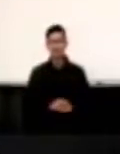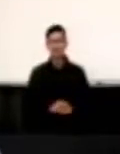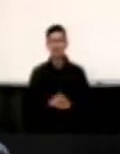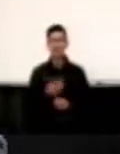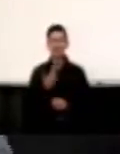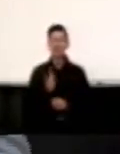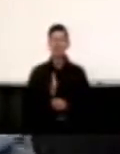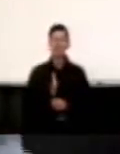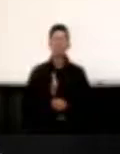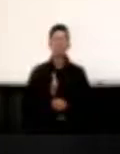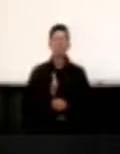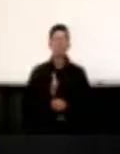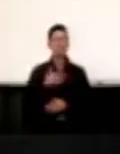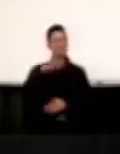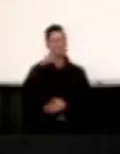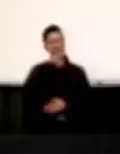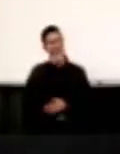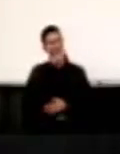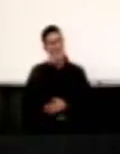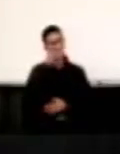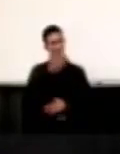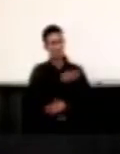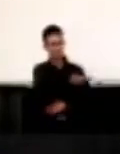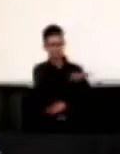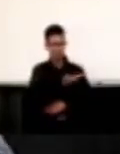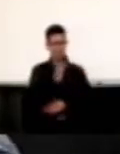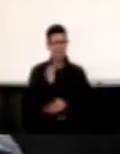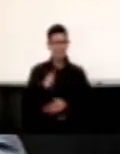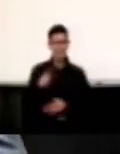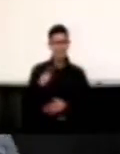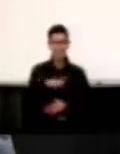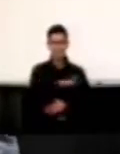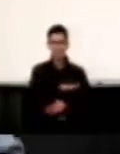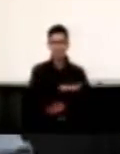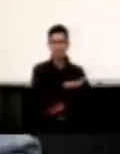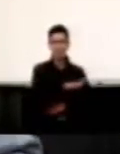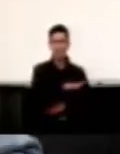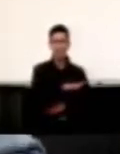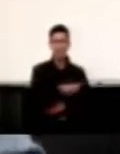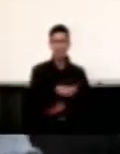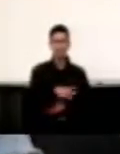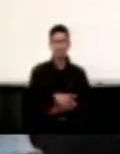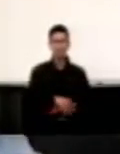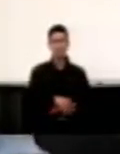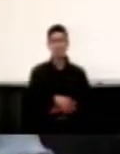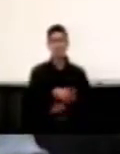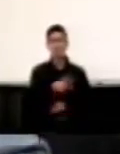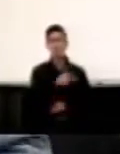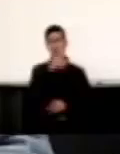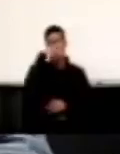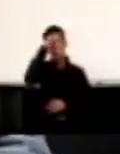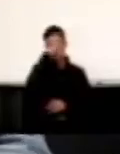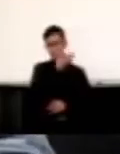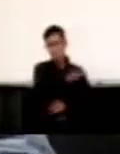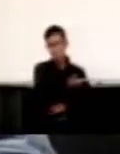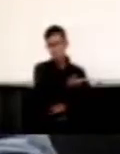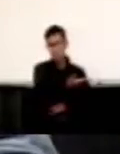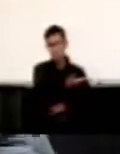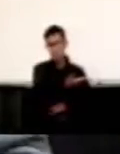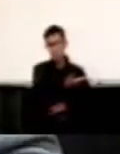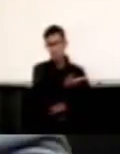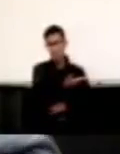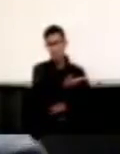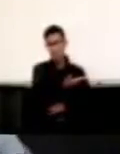preocupa que en la opinión pública la gente y los que deben corregir